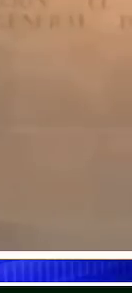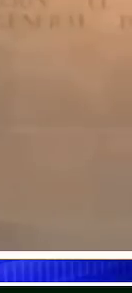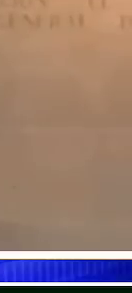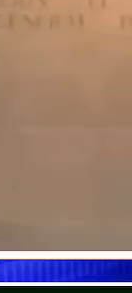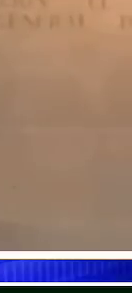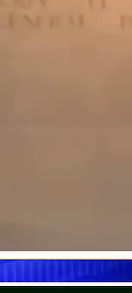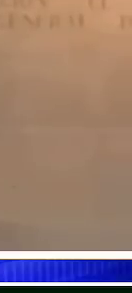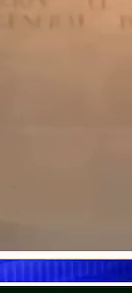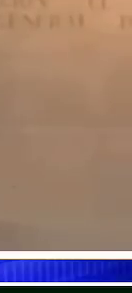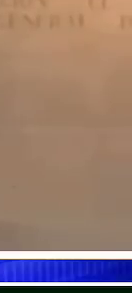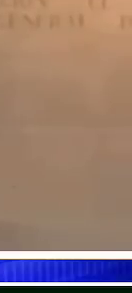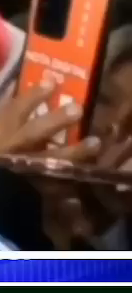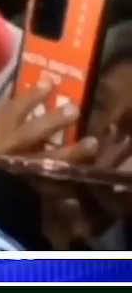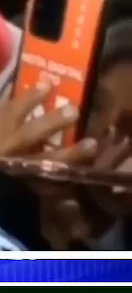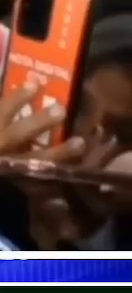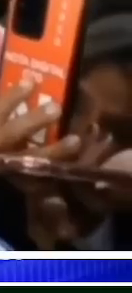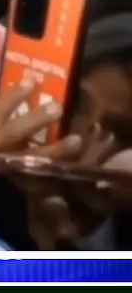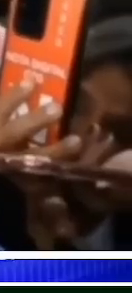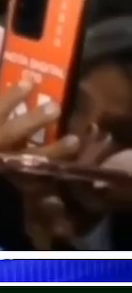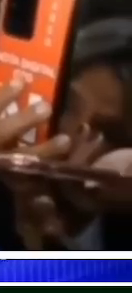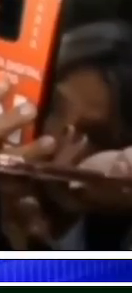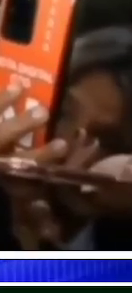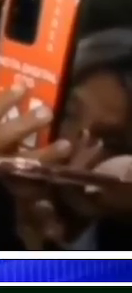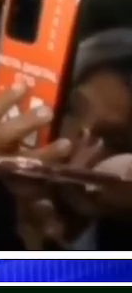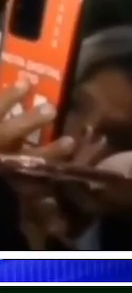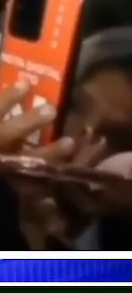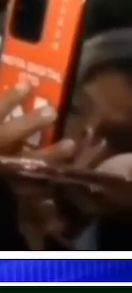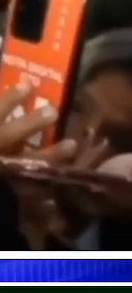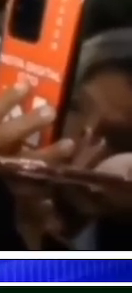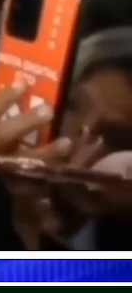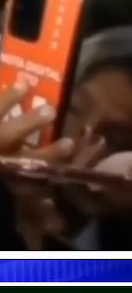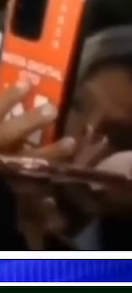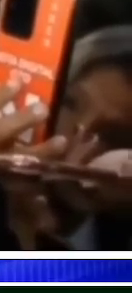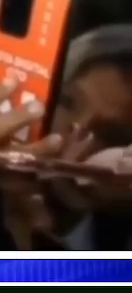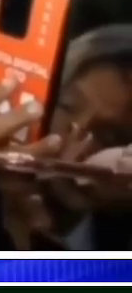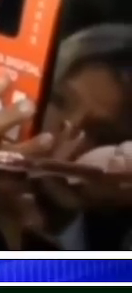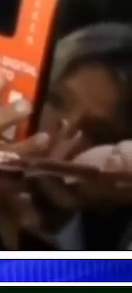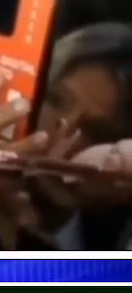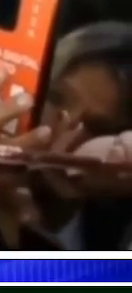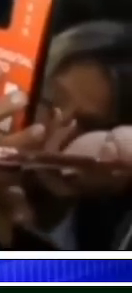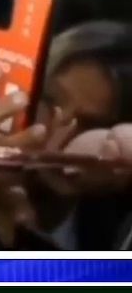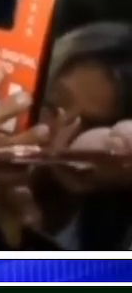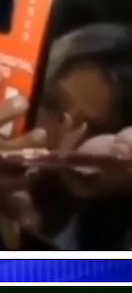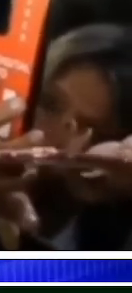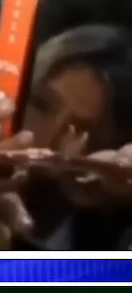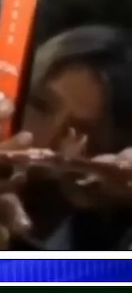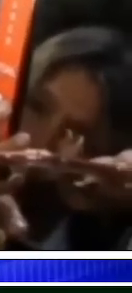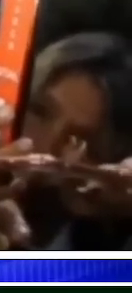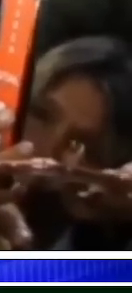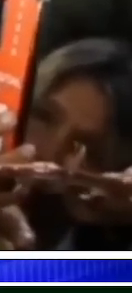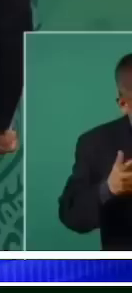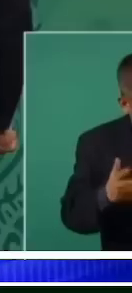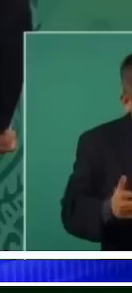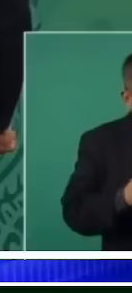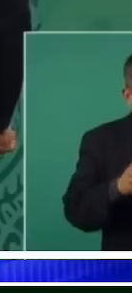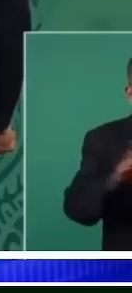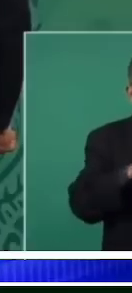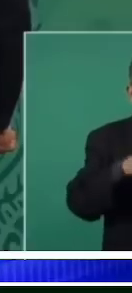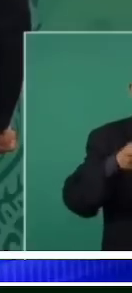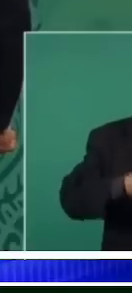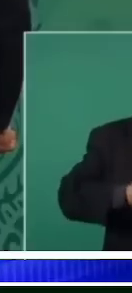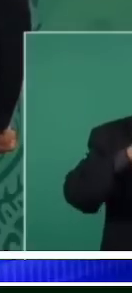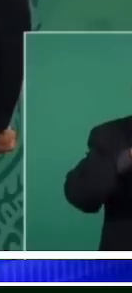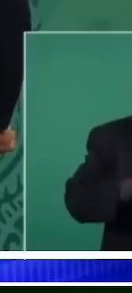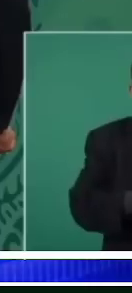yo con esto termino les agradezco que me hayan acompañado si les gustó el vídeo les invito que se suscriban al Canal también les agradezco mucho ese like les invito que